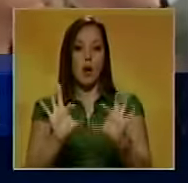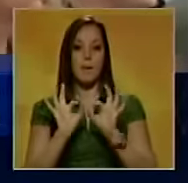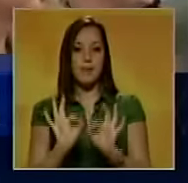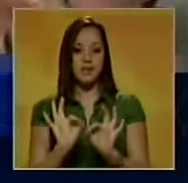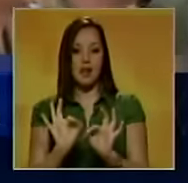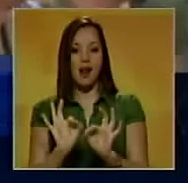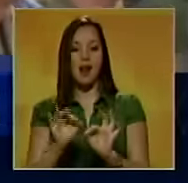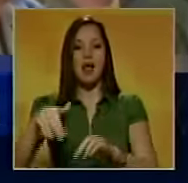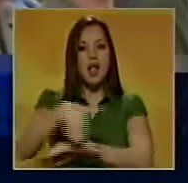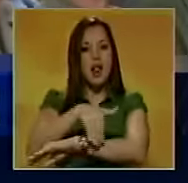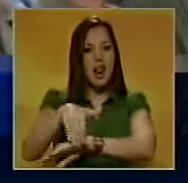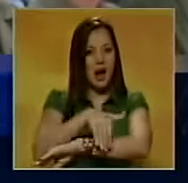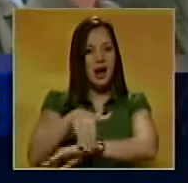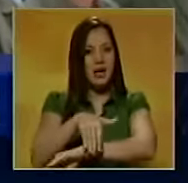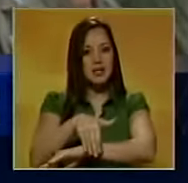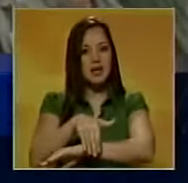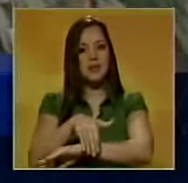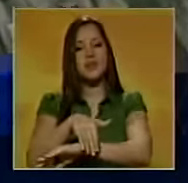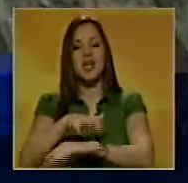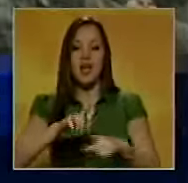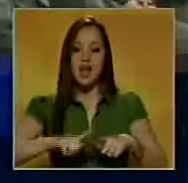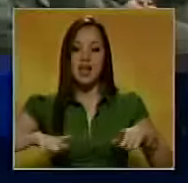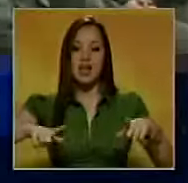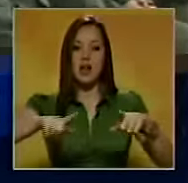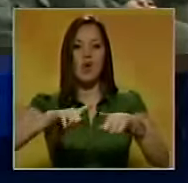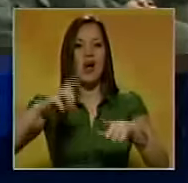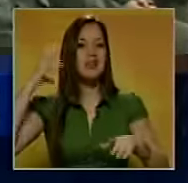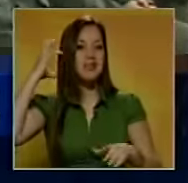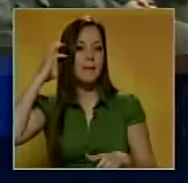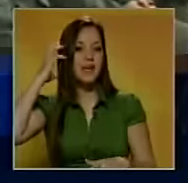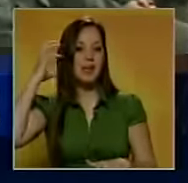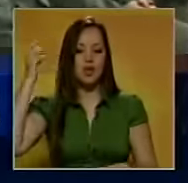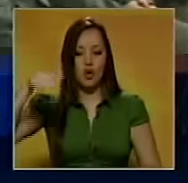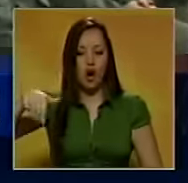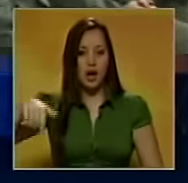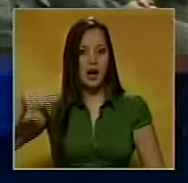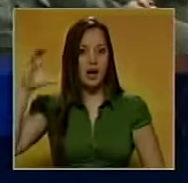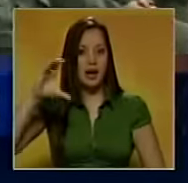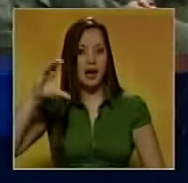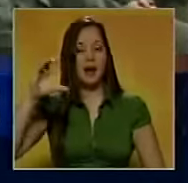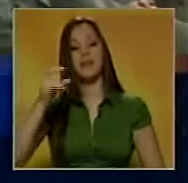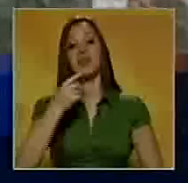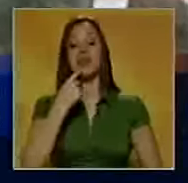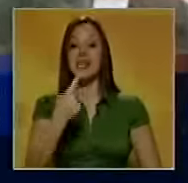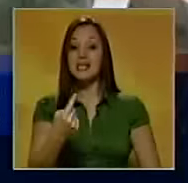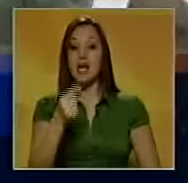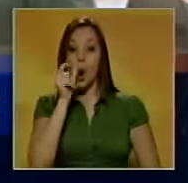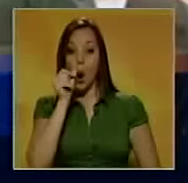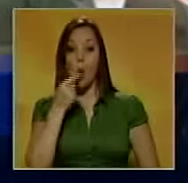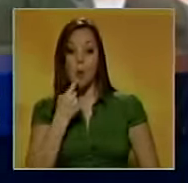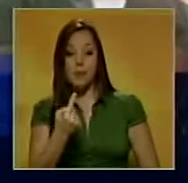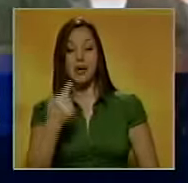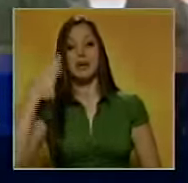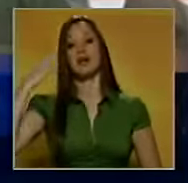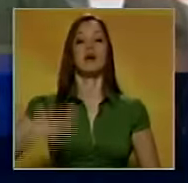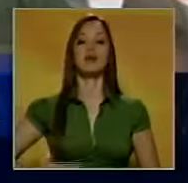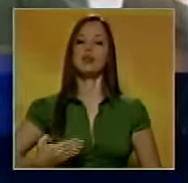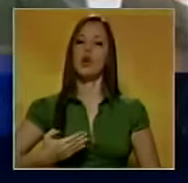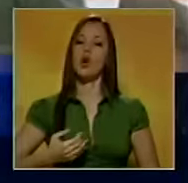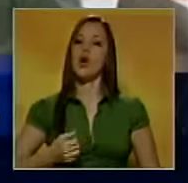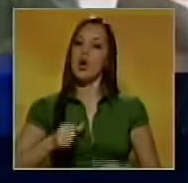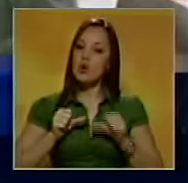militar en la calle en la sede de la armada en San Bernardino López aseguró que el componente militar continúa elevando su